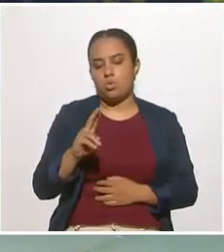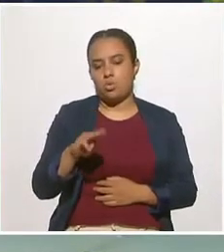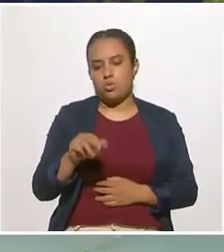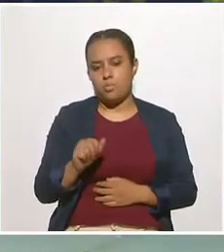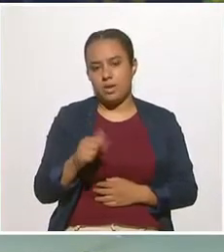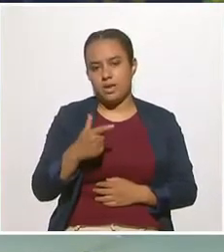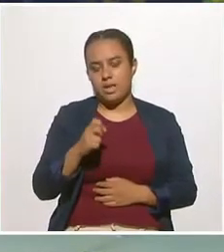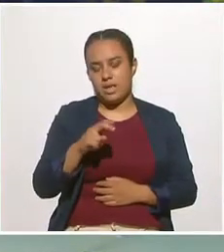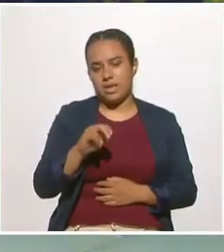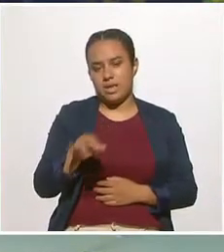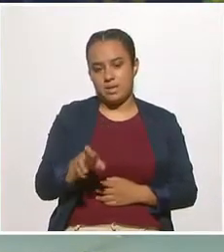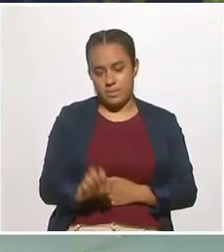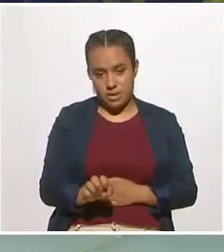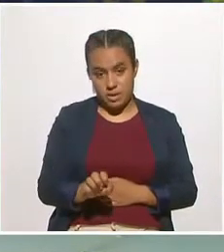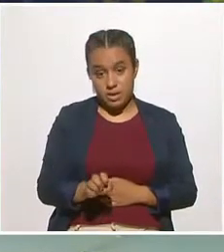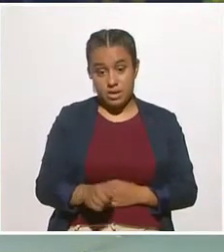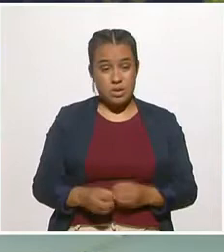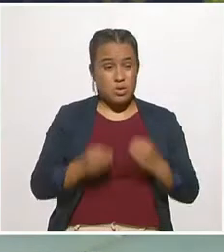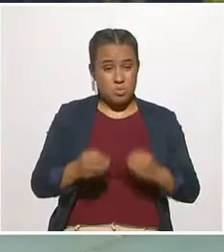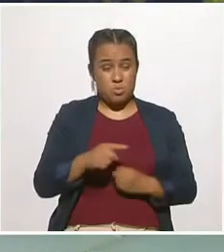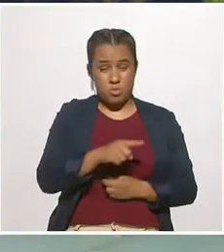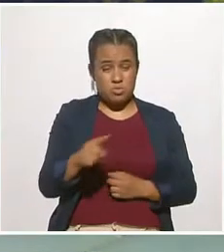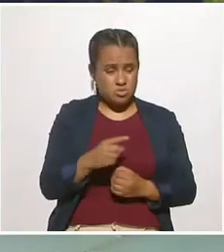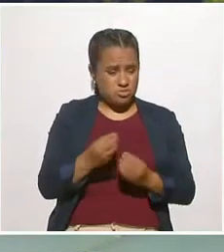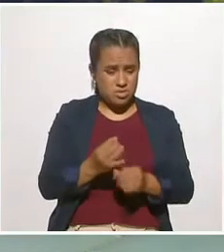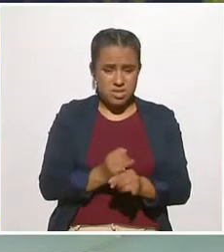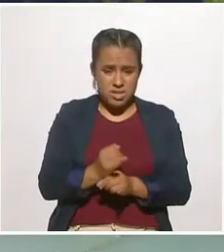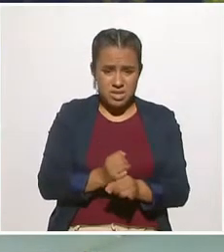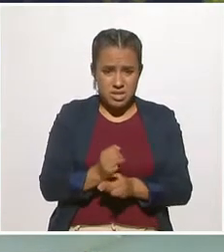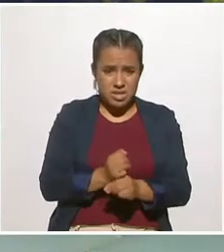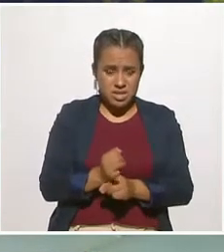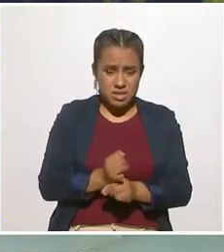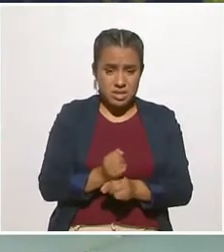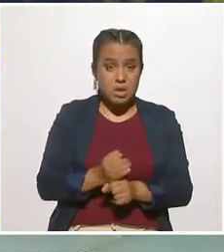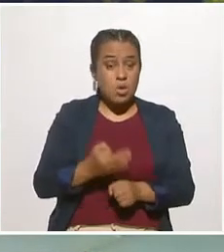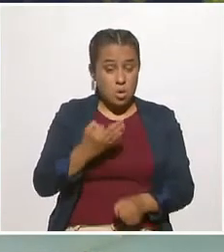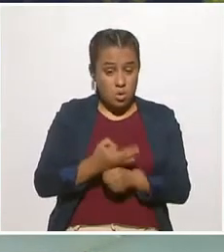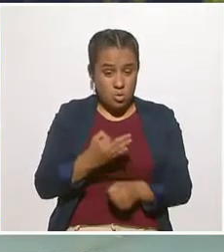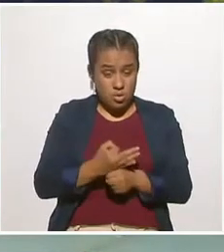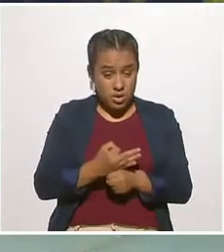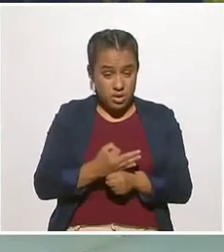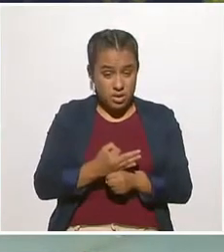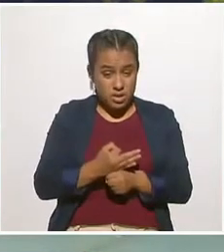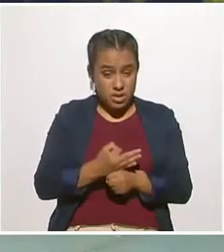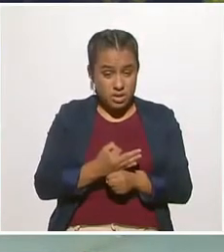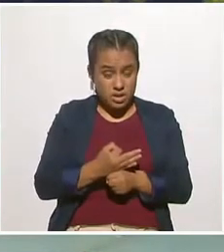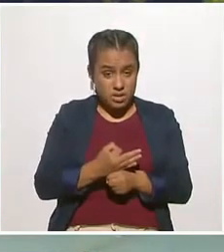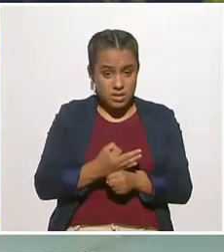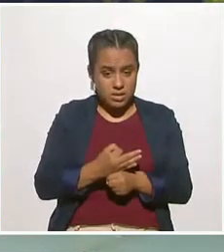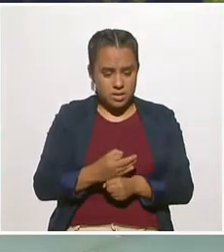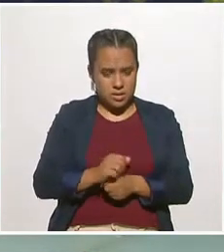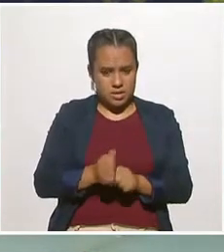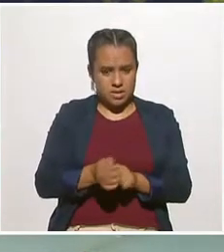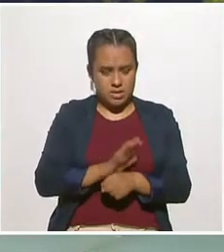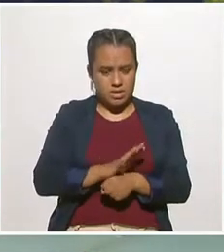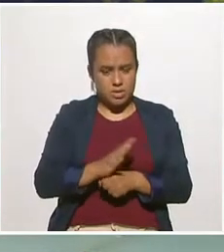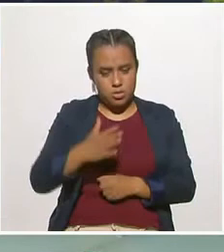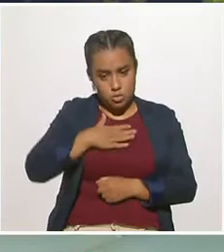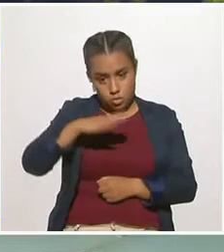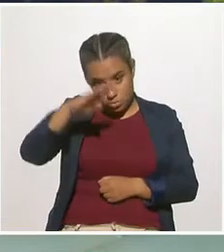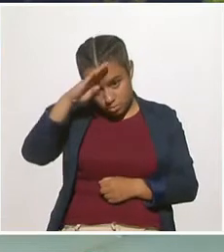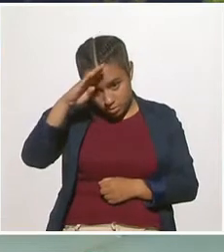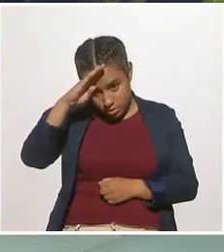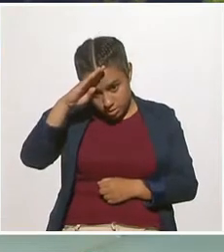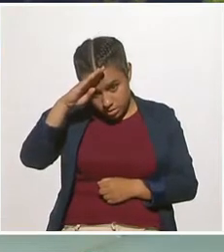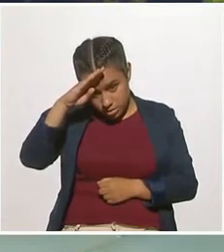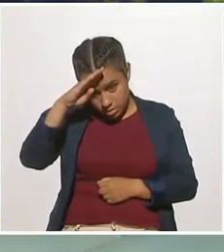igual muchas investigaciones al respecto y ahorita con la cuestión de la COVID creo que ha surgido todavía